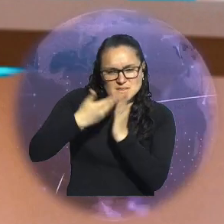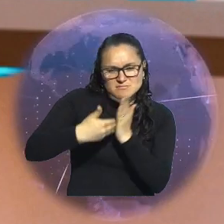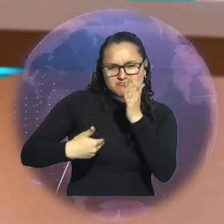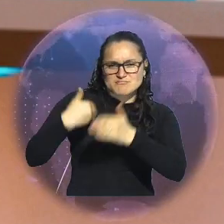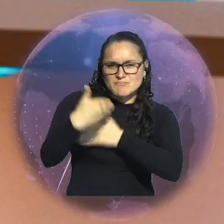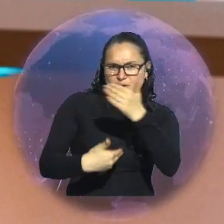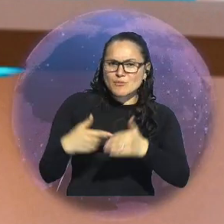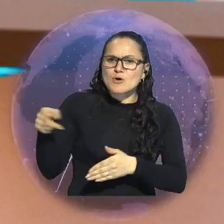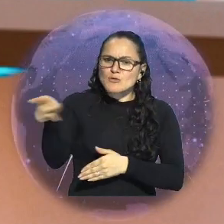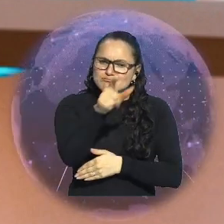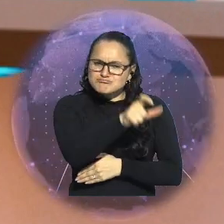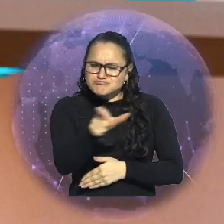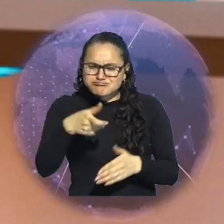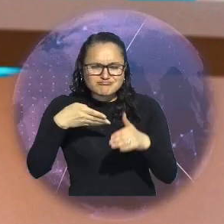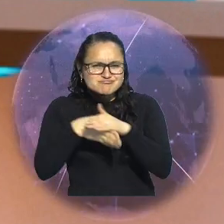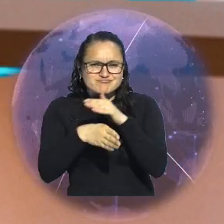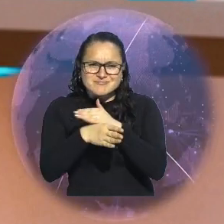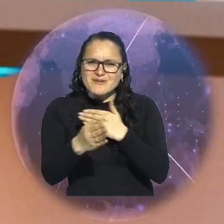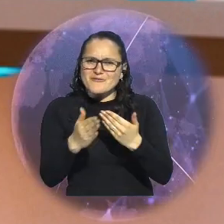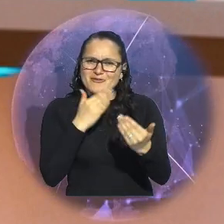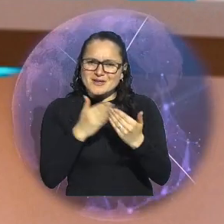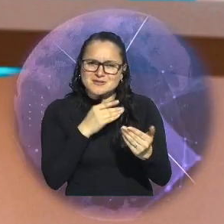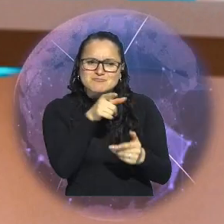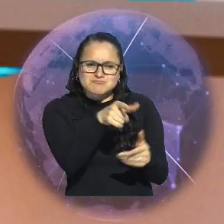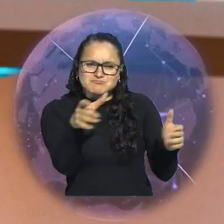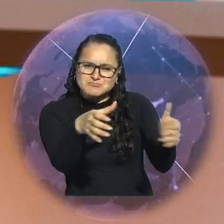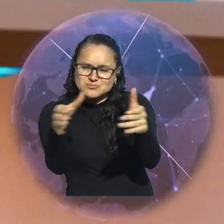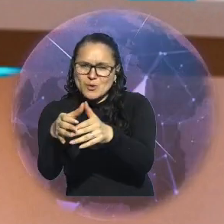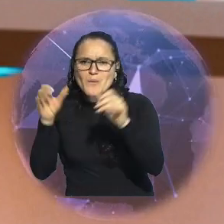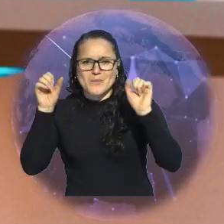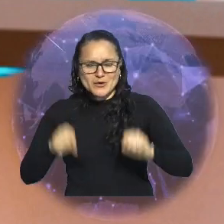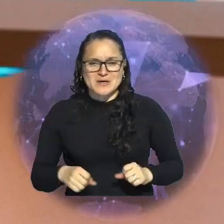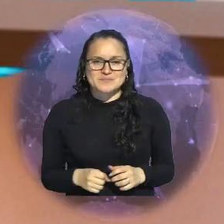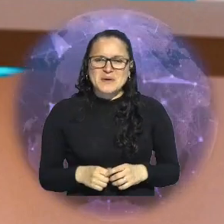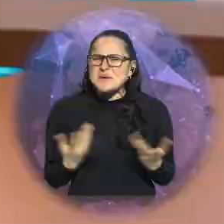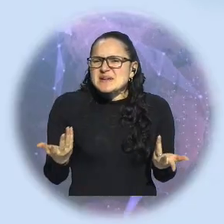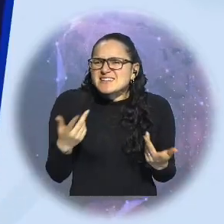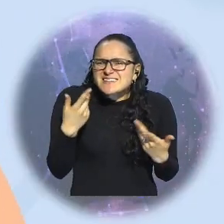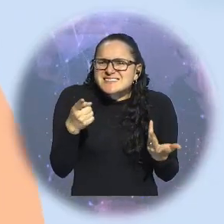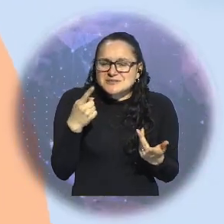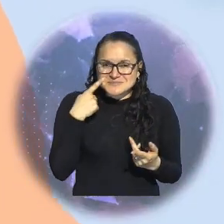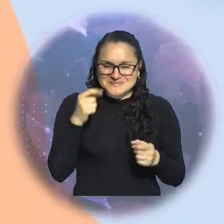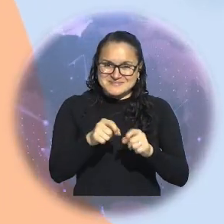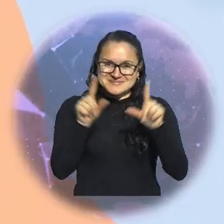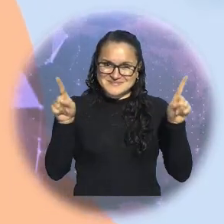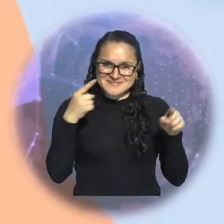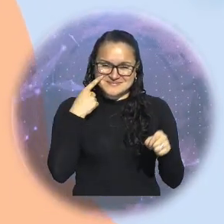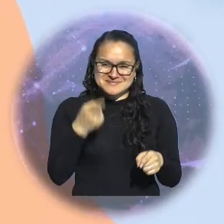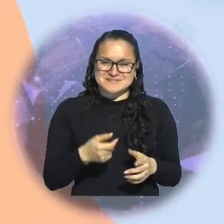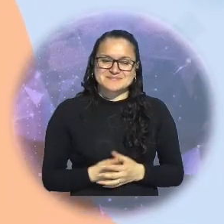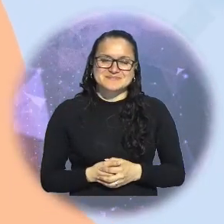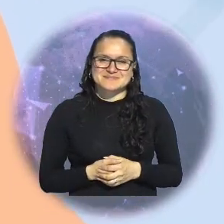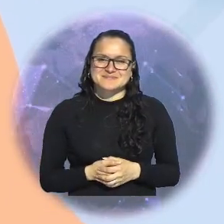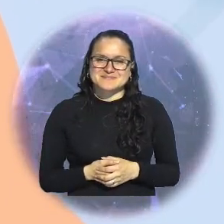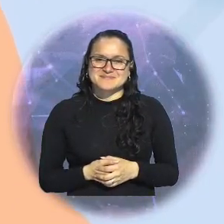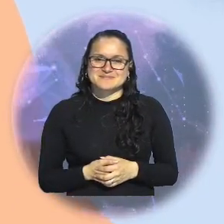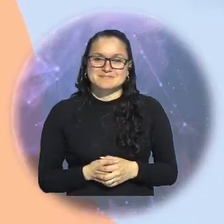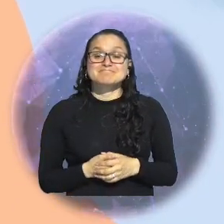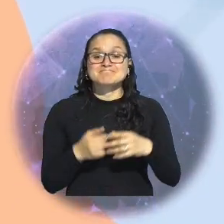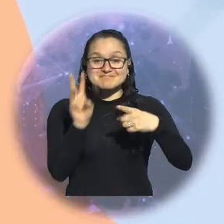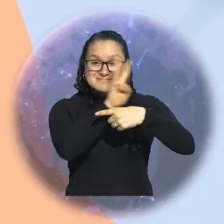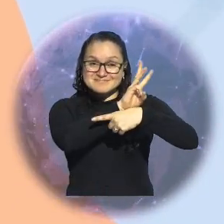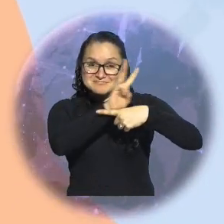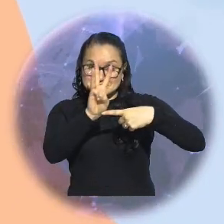de los ciudadanos y demás grupos de valor conozcamos este nuevo portal estrenamos un portal que te permite acceder